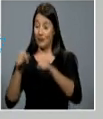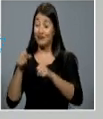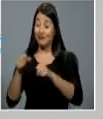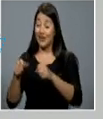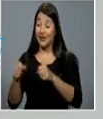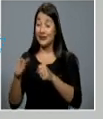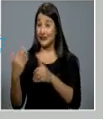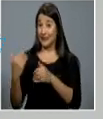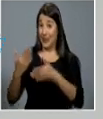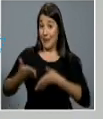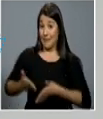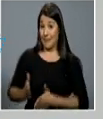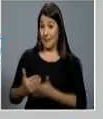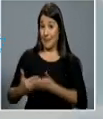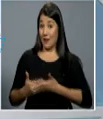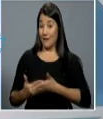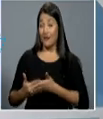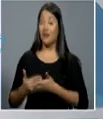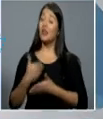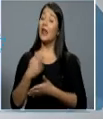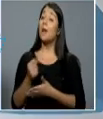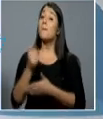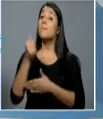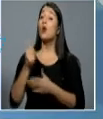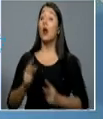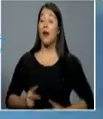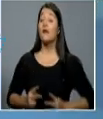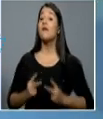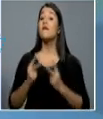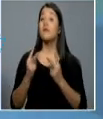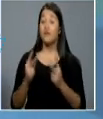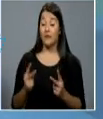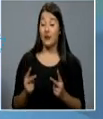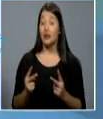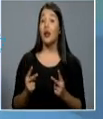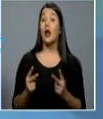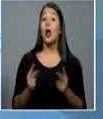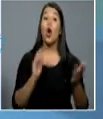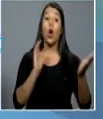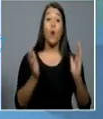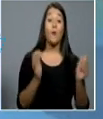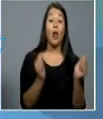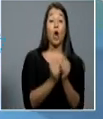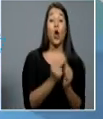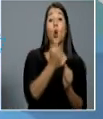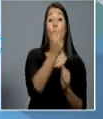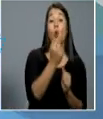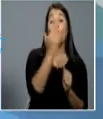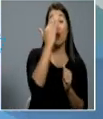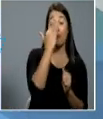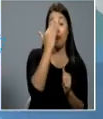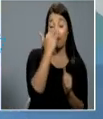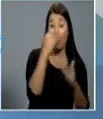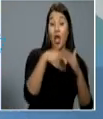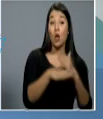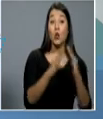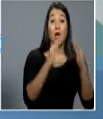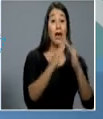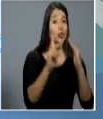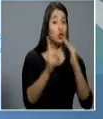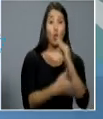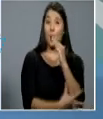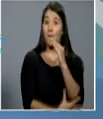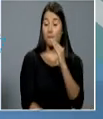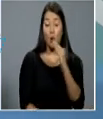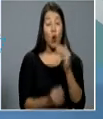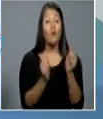recién nacido no viva tanto tiempo como un recién nacido de una mamá en un hogar con menos pobreza, una mamá con un